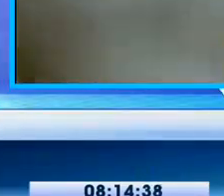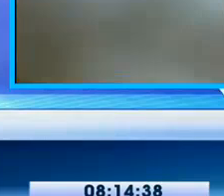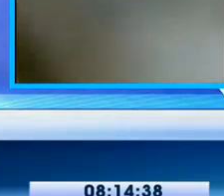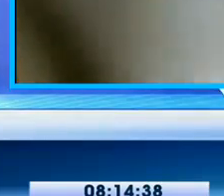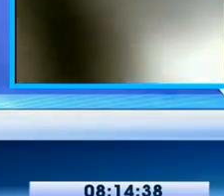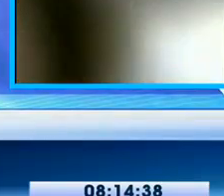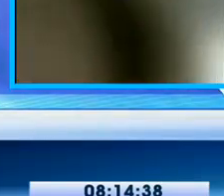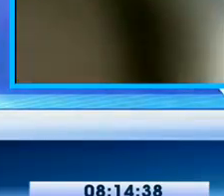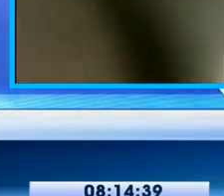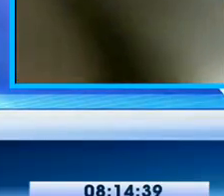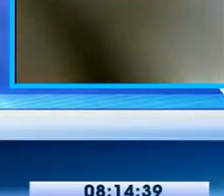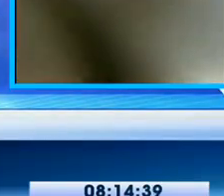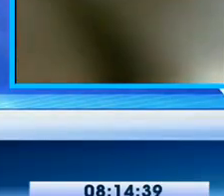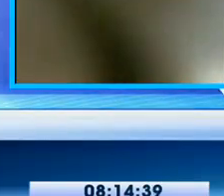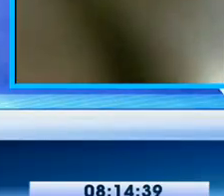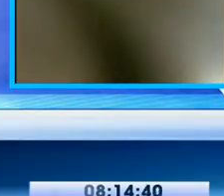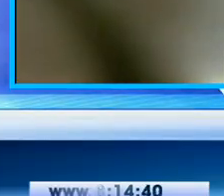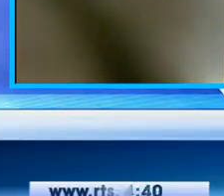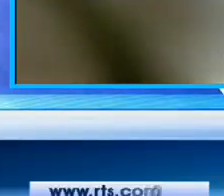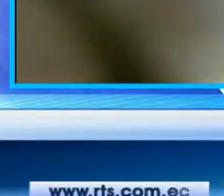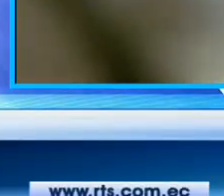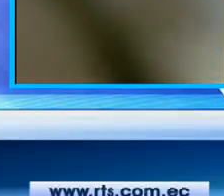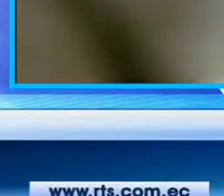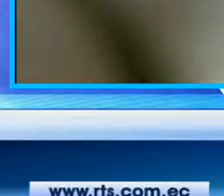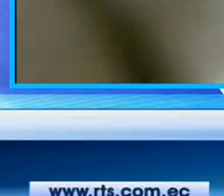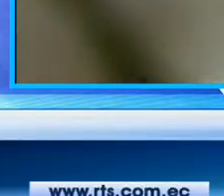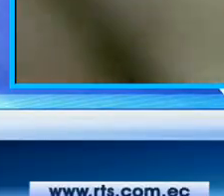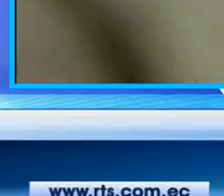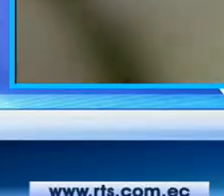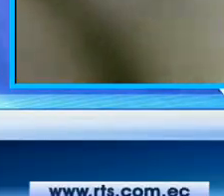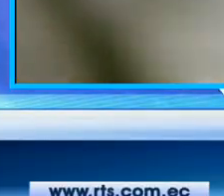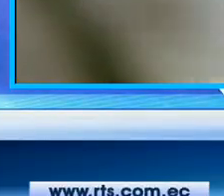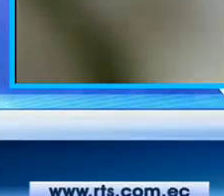momento no. Por eso mismo a veces nosotros, para poder